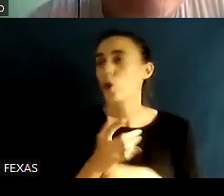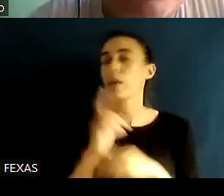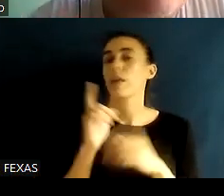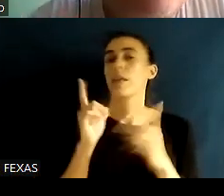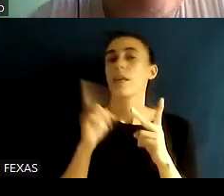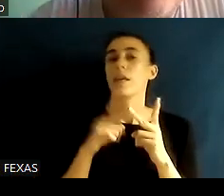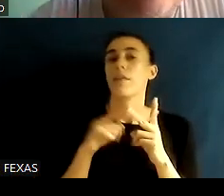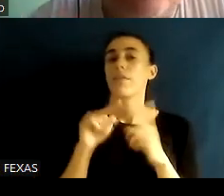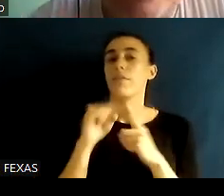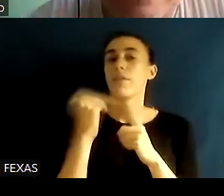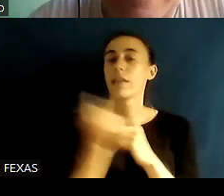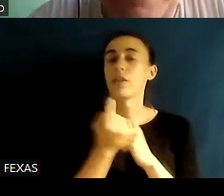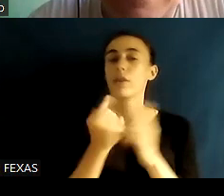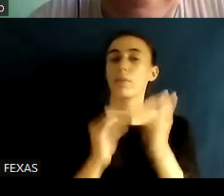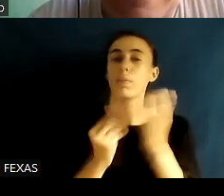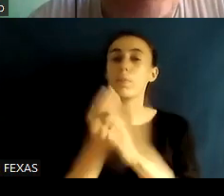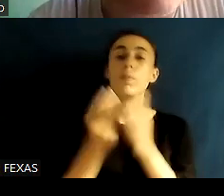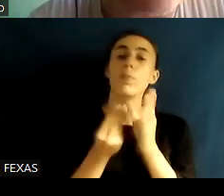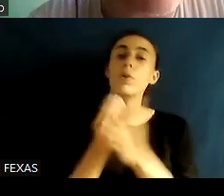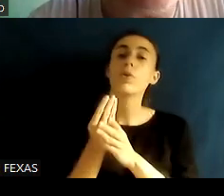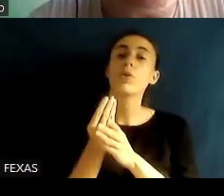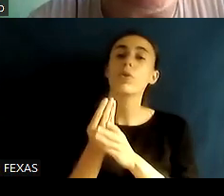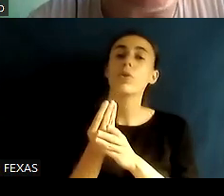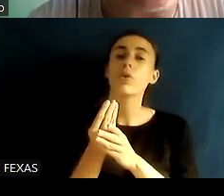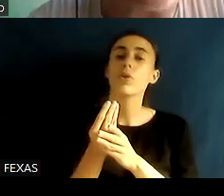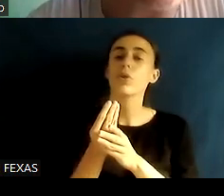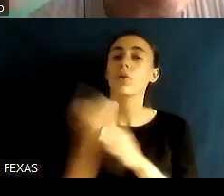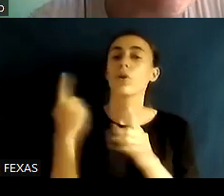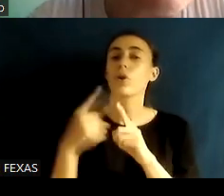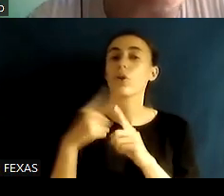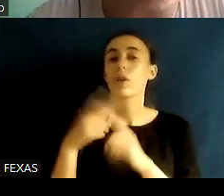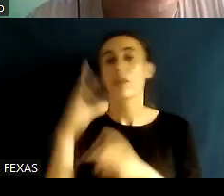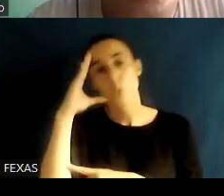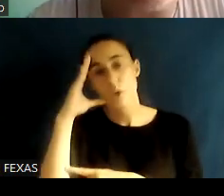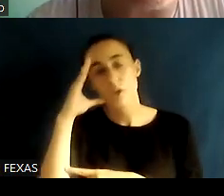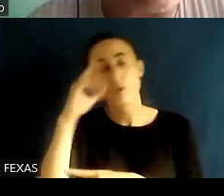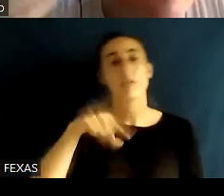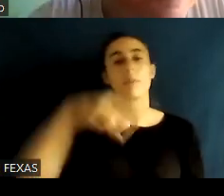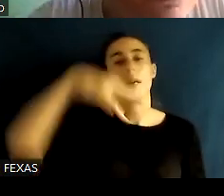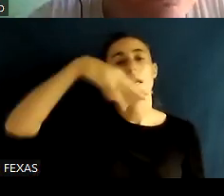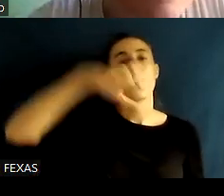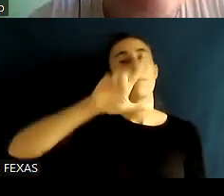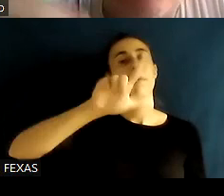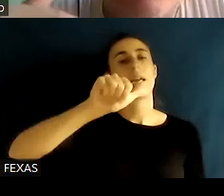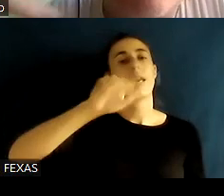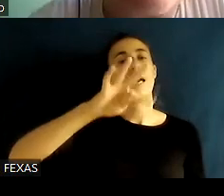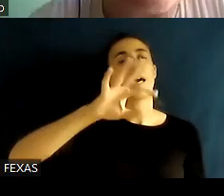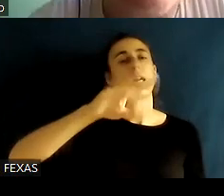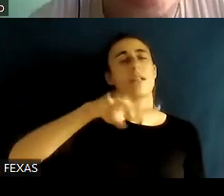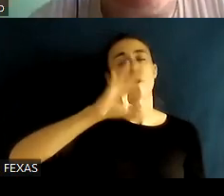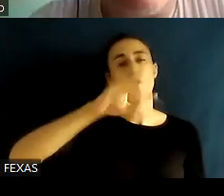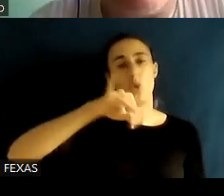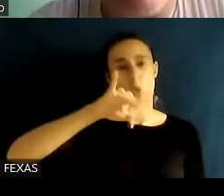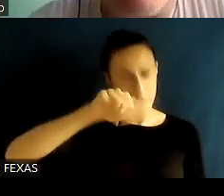que encontraréis en muchos productos que damos para el sueño. Muchas veces se da junto a melatonina, junto a vitaminas del grupo B, con